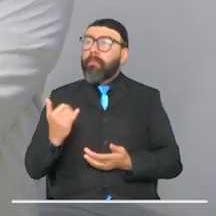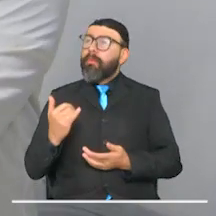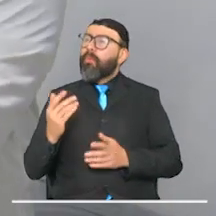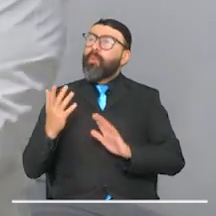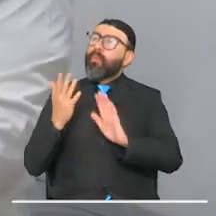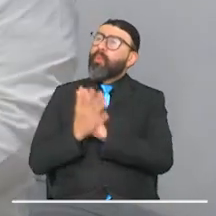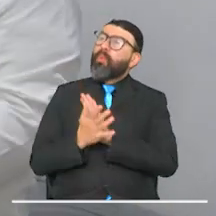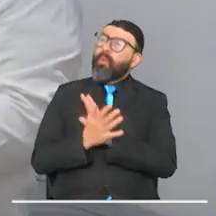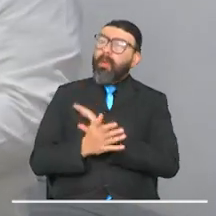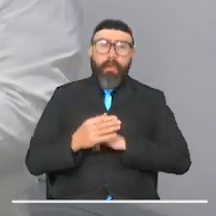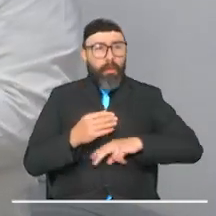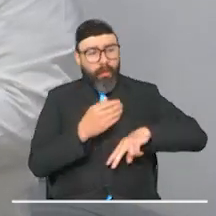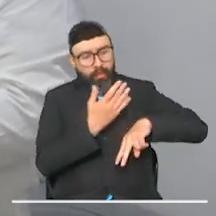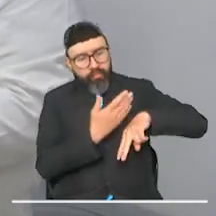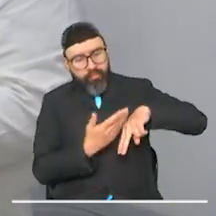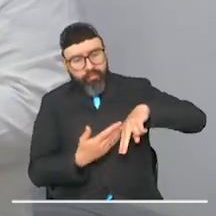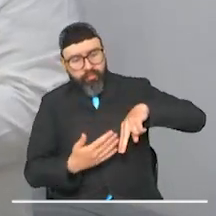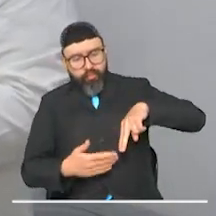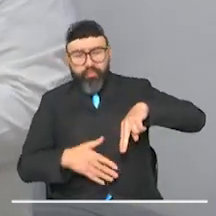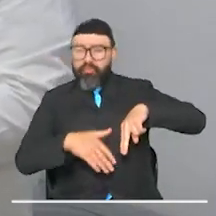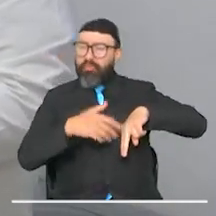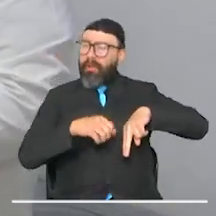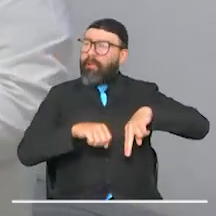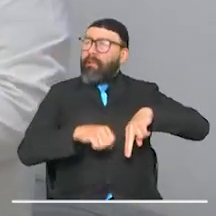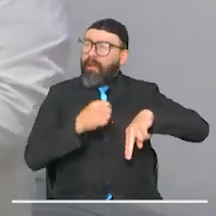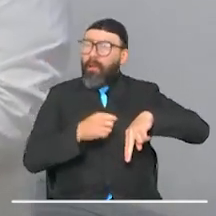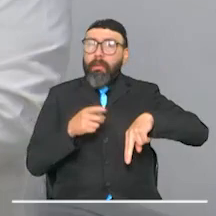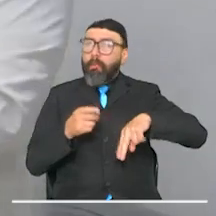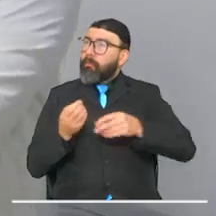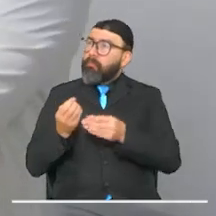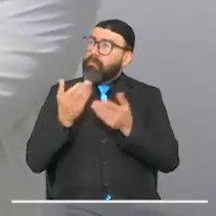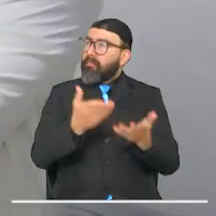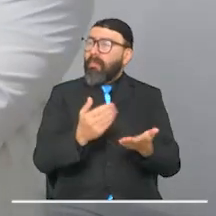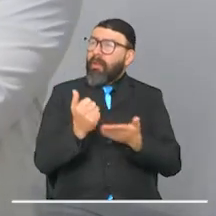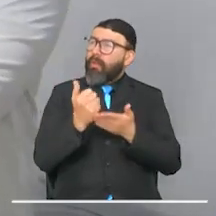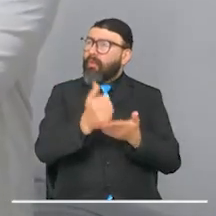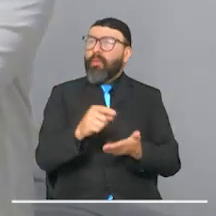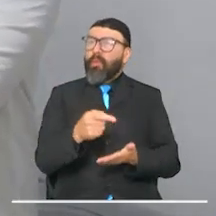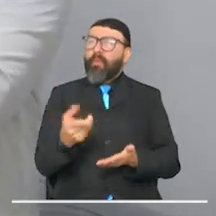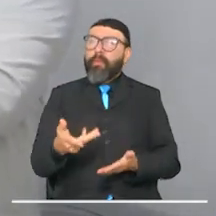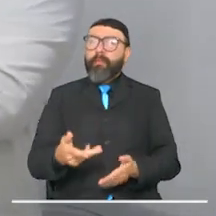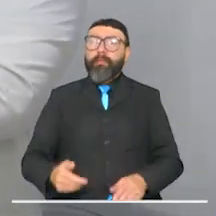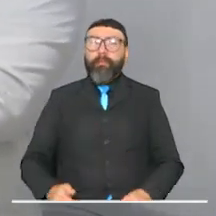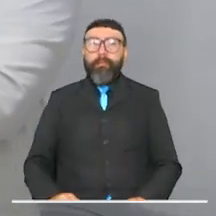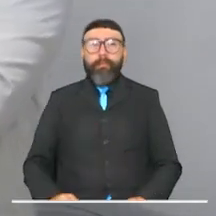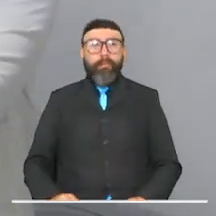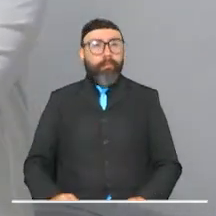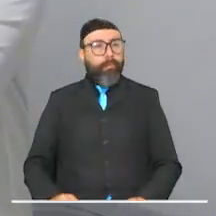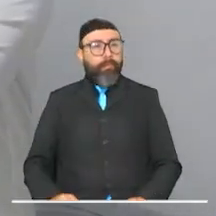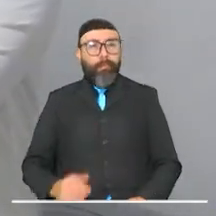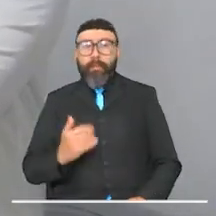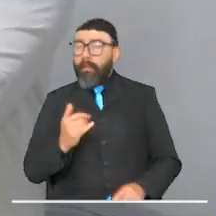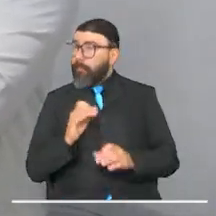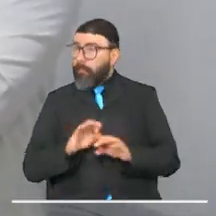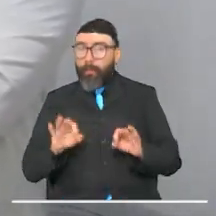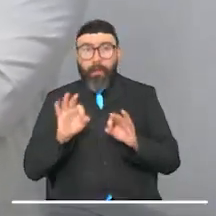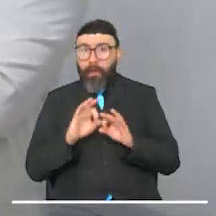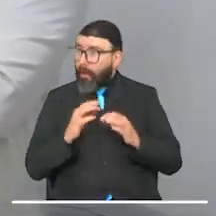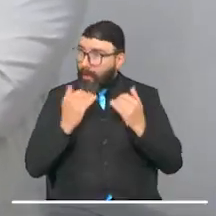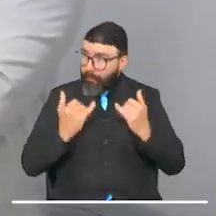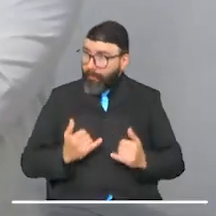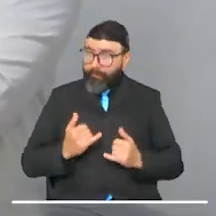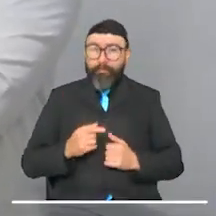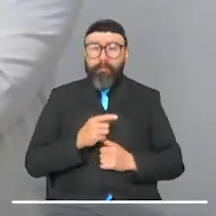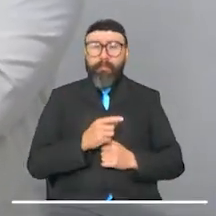dos Cuál es ese abanico pues como de tratamiento que hay es importante al día de hoy en el